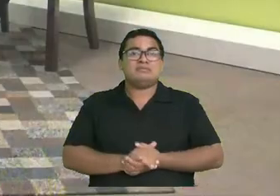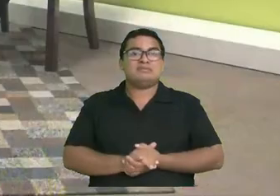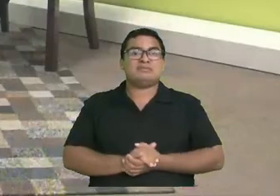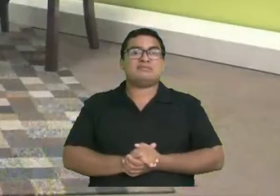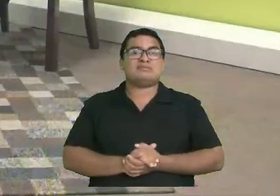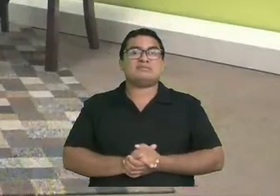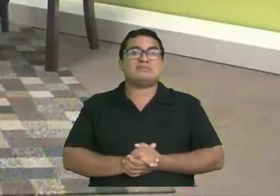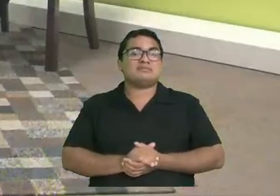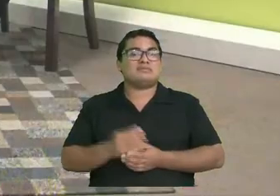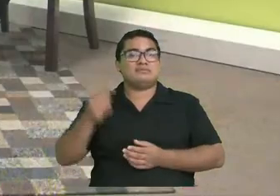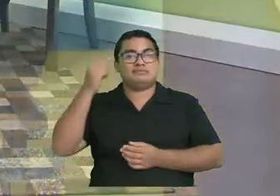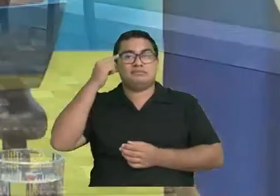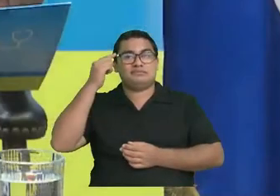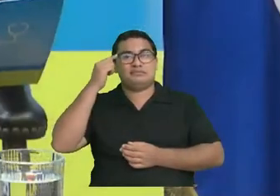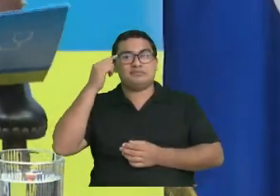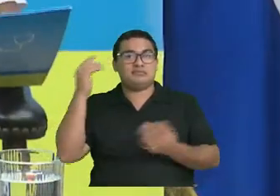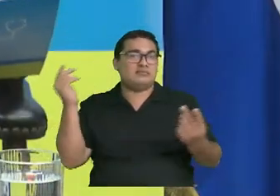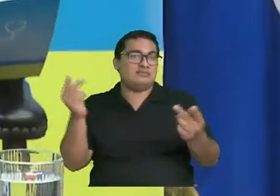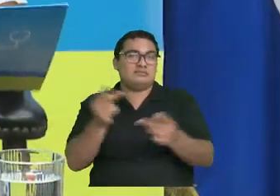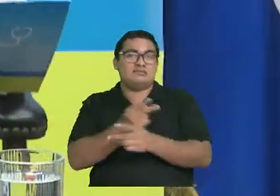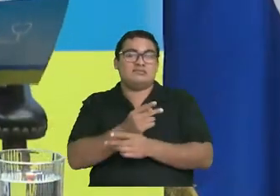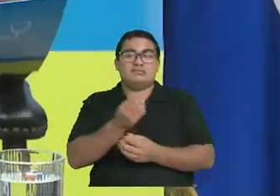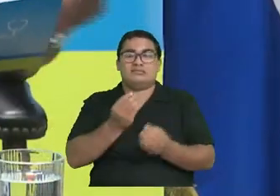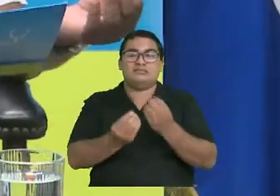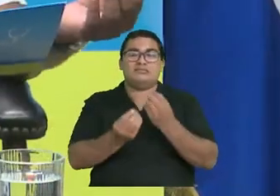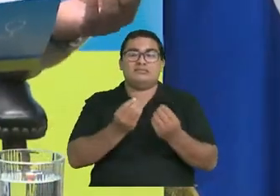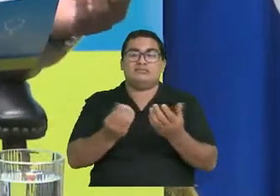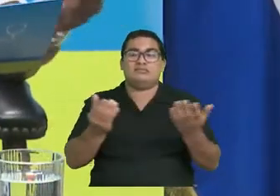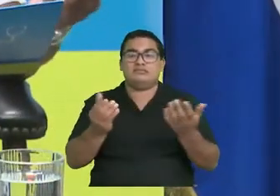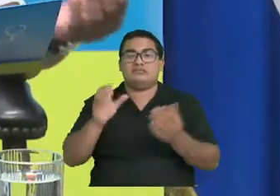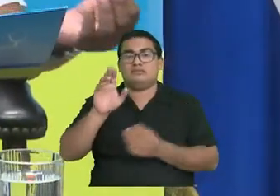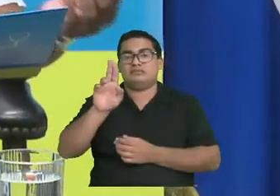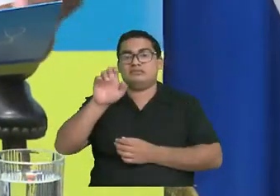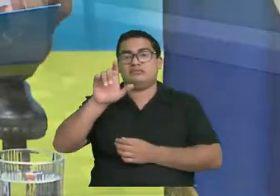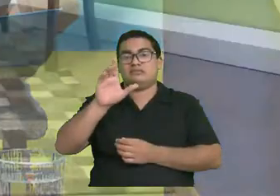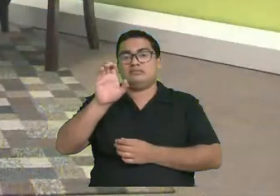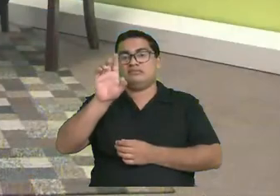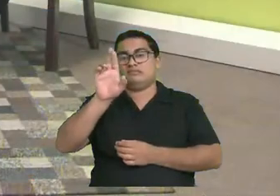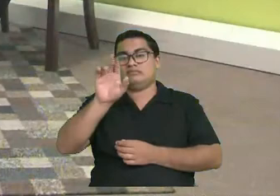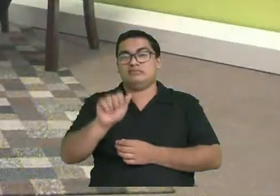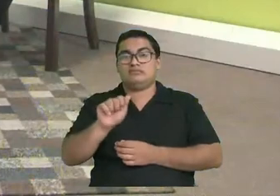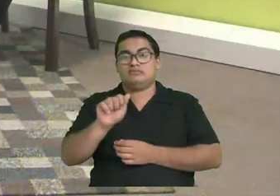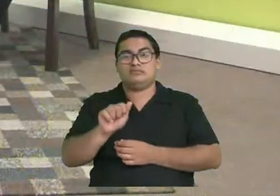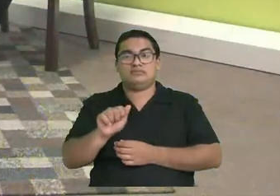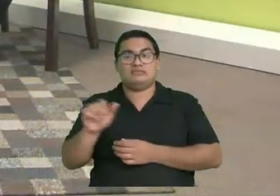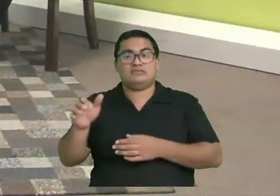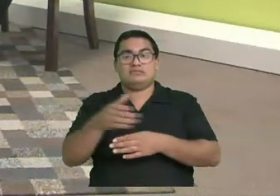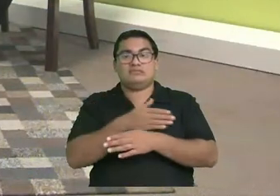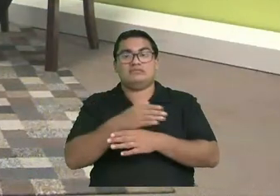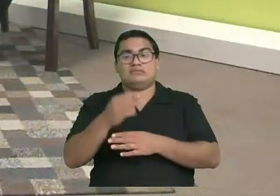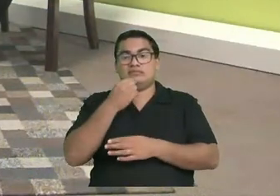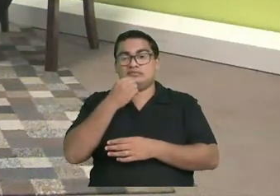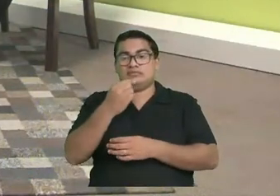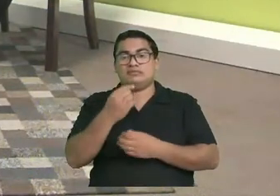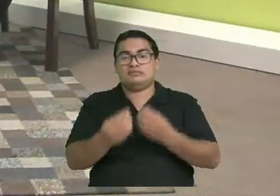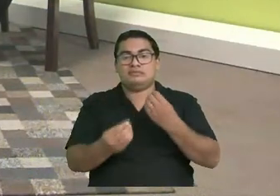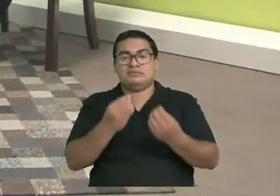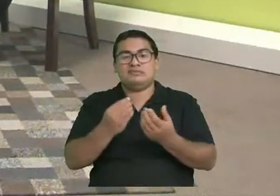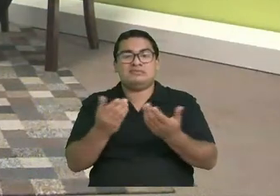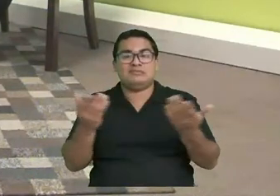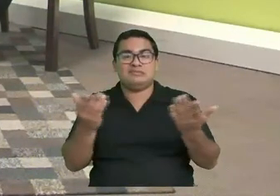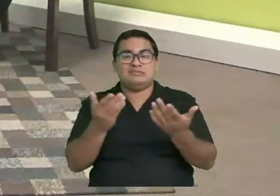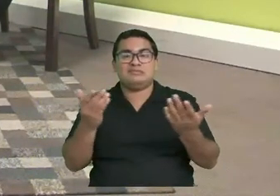Me imagino que la gravedad depende también del tamaño de la úlcera. Así si es corta, si es pequeña, si es grande. La gravedad va a depender de